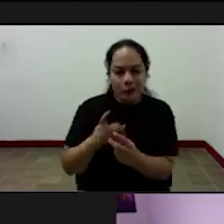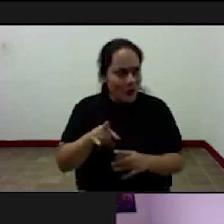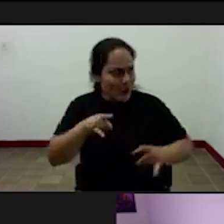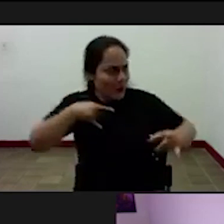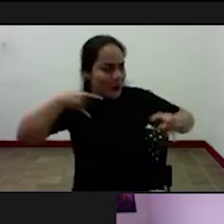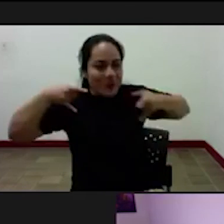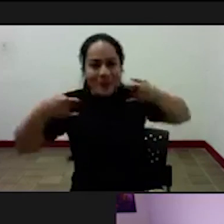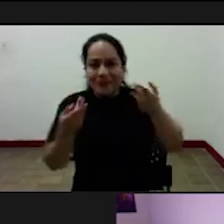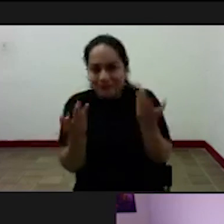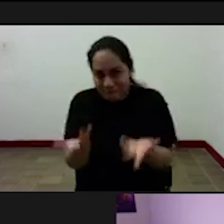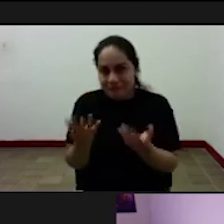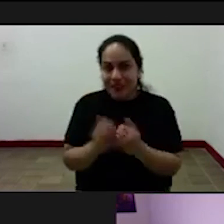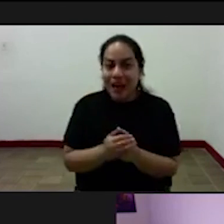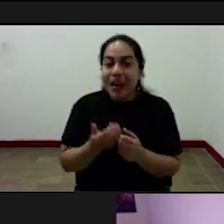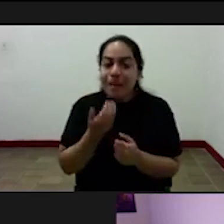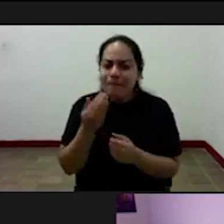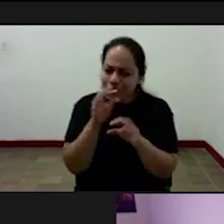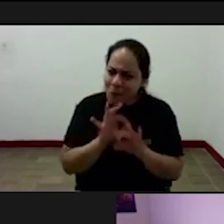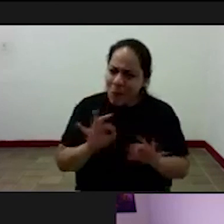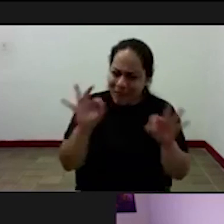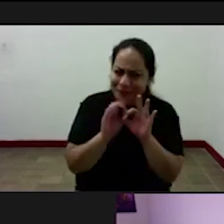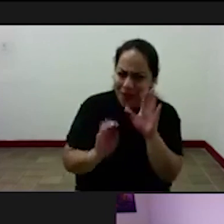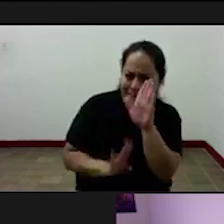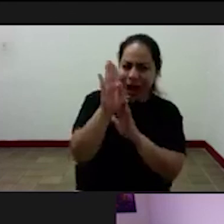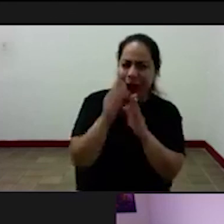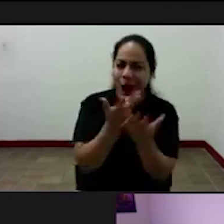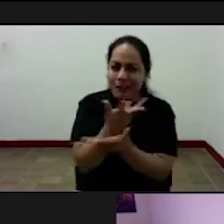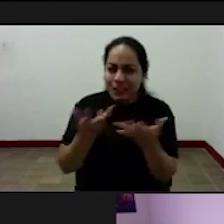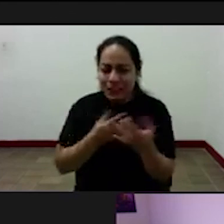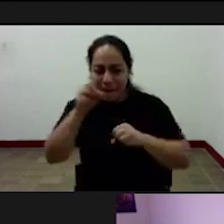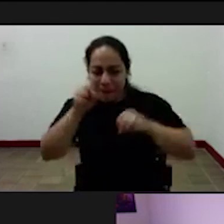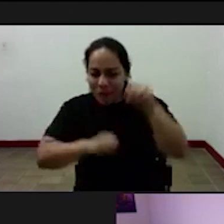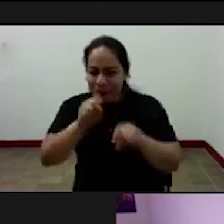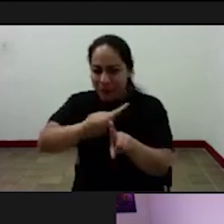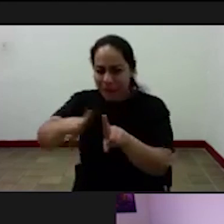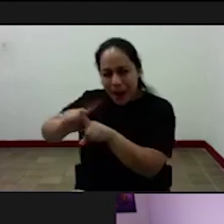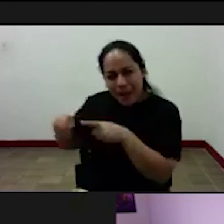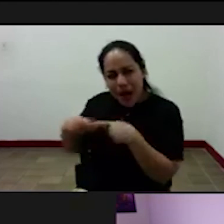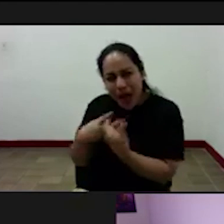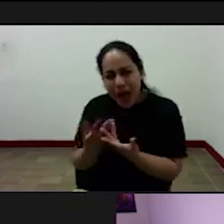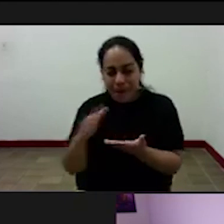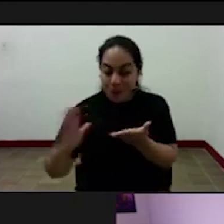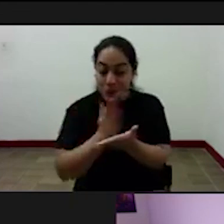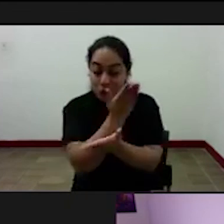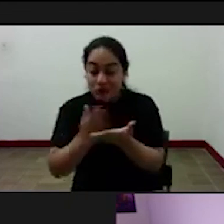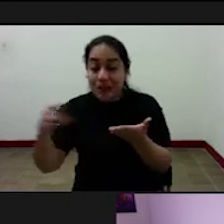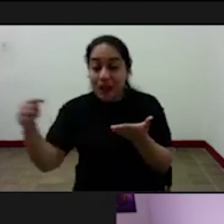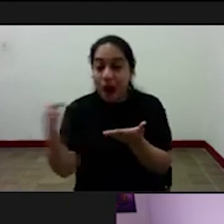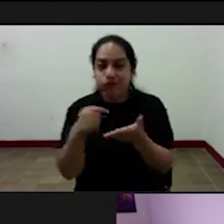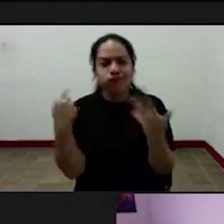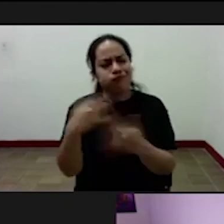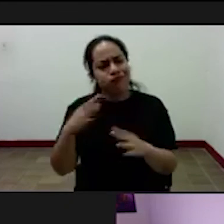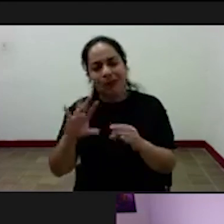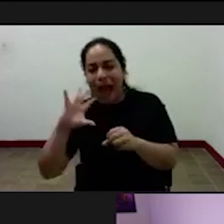toda esa posibilidad de la música y del arte sonoro,